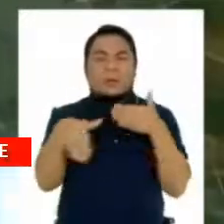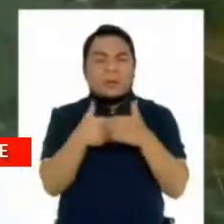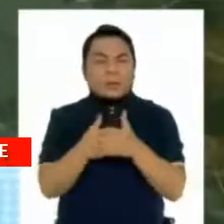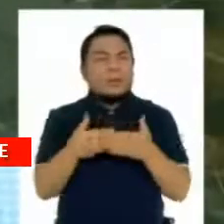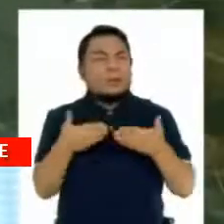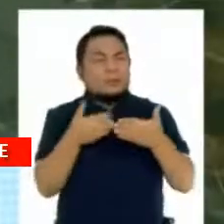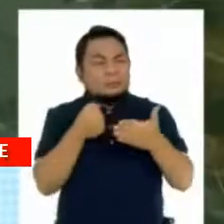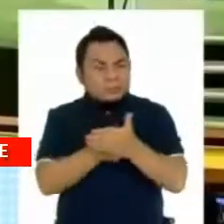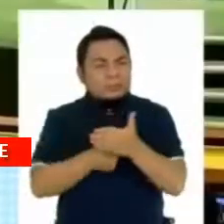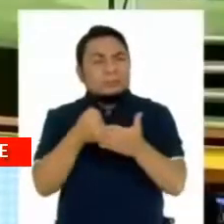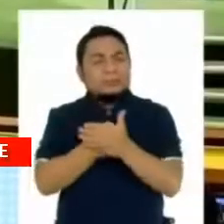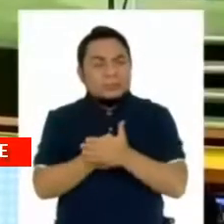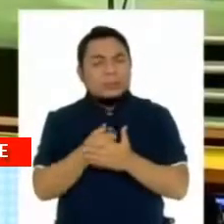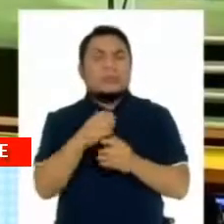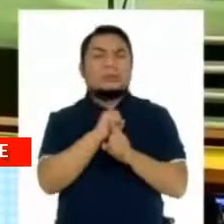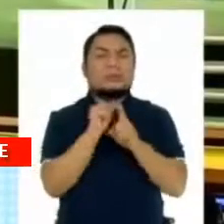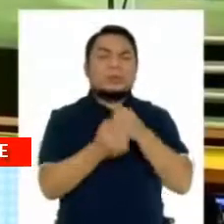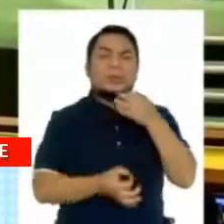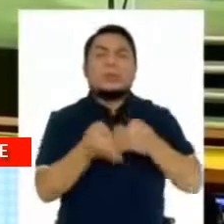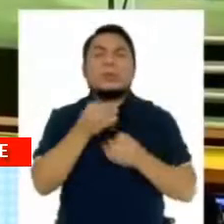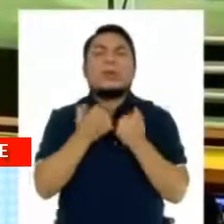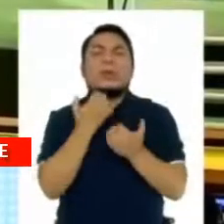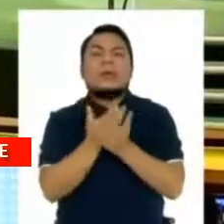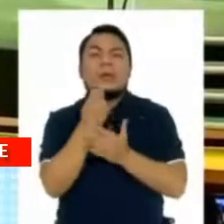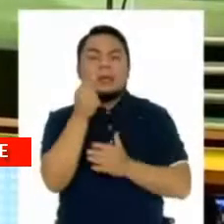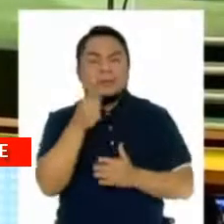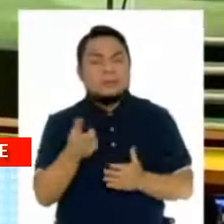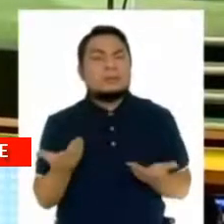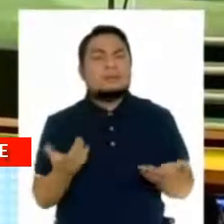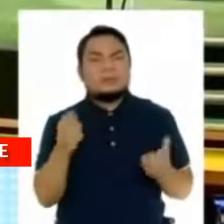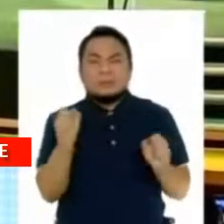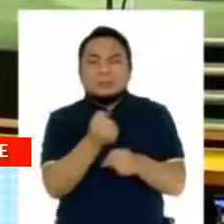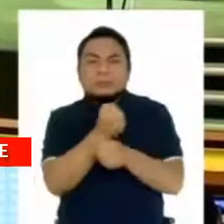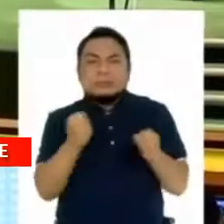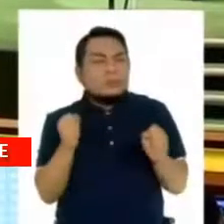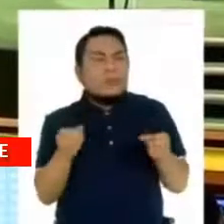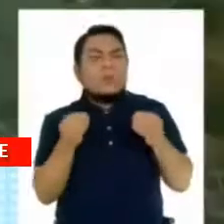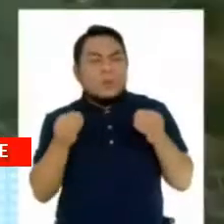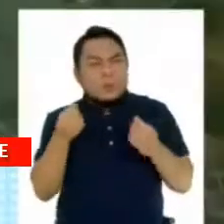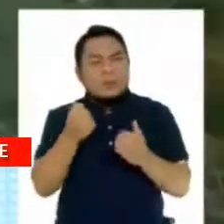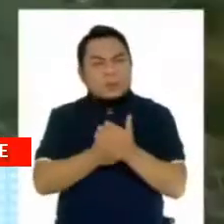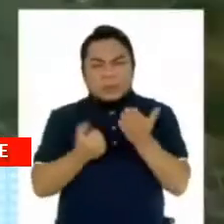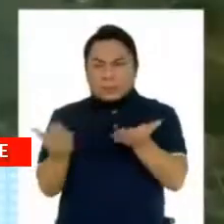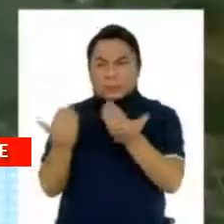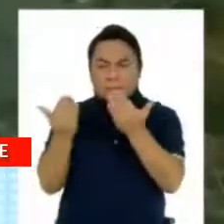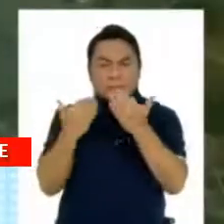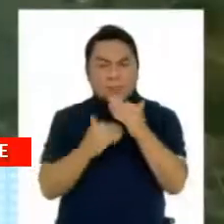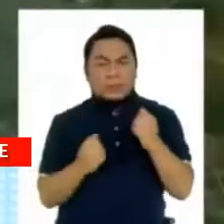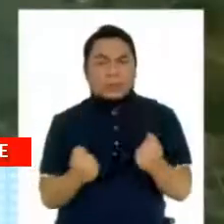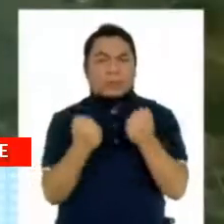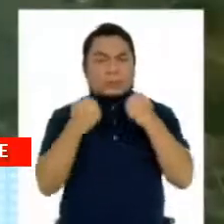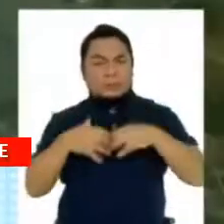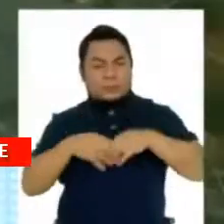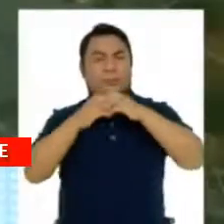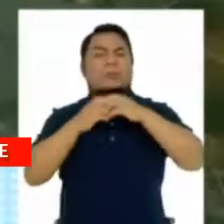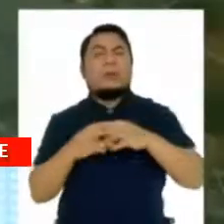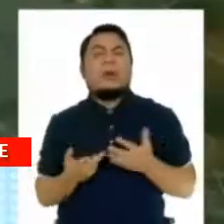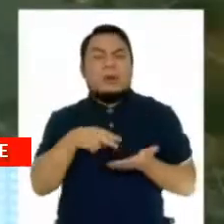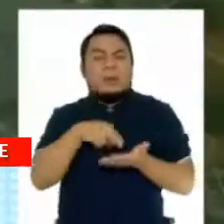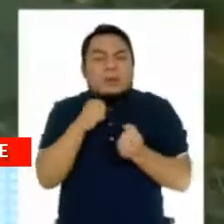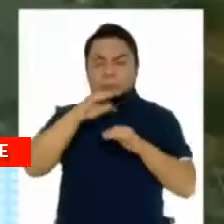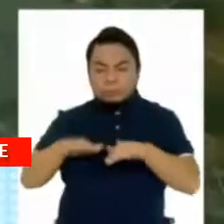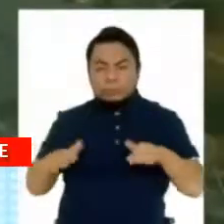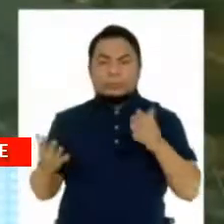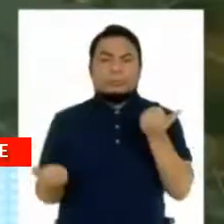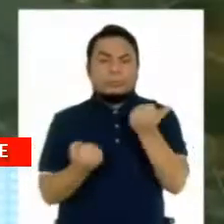su presentación ante la ONU. Esperando que esta información les sea de su agrado, no olvides de suscribirte a